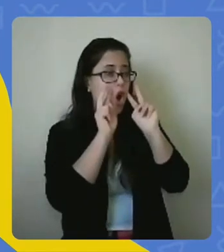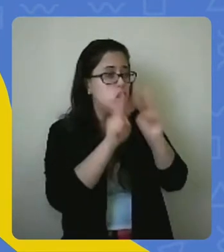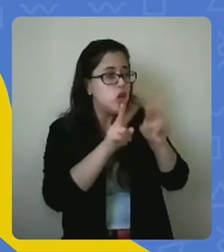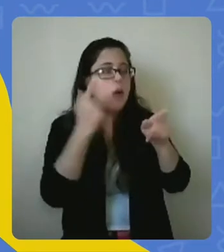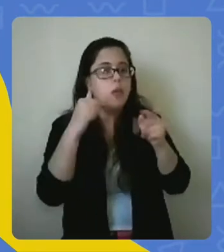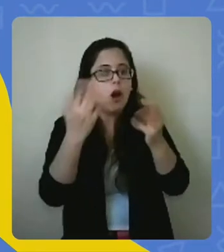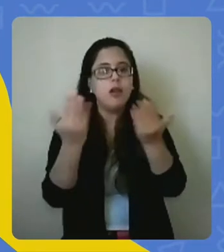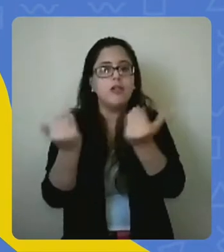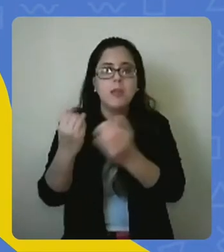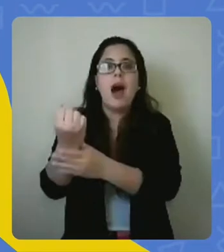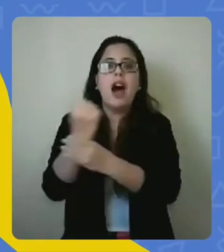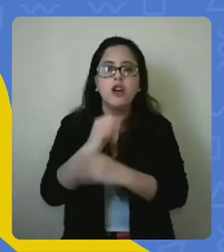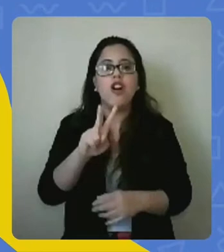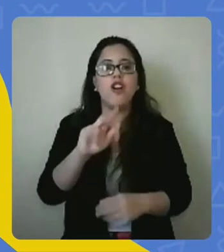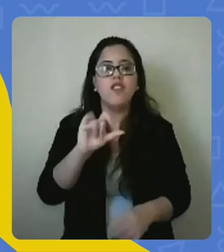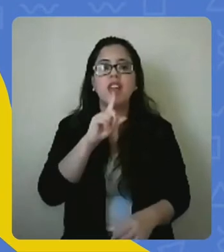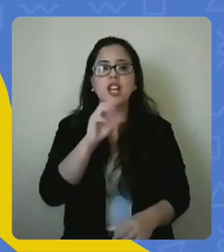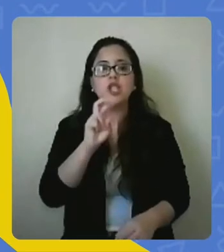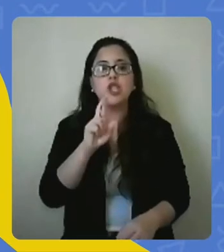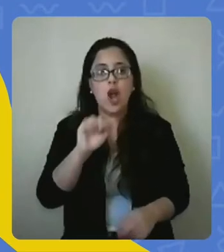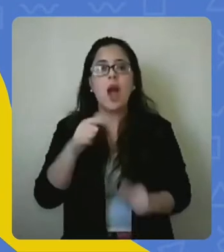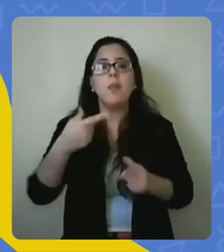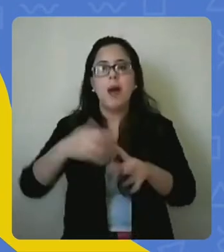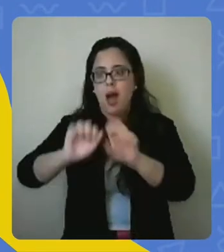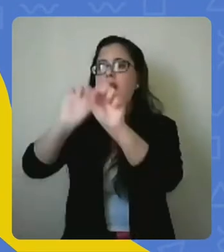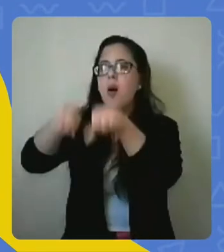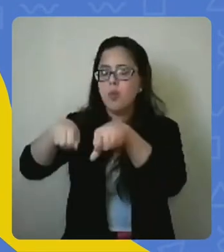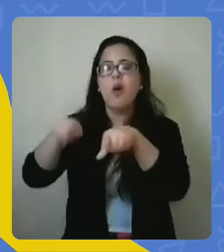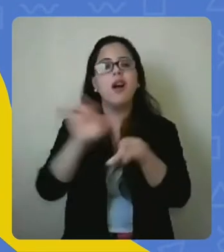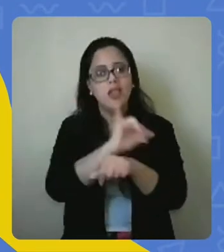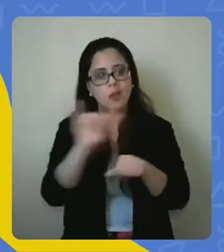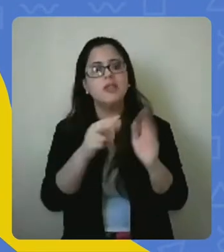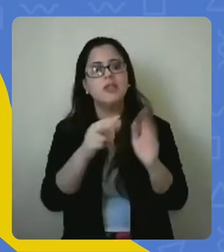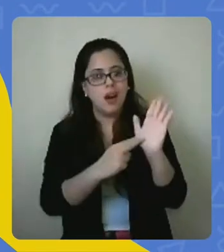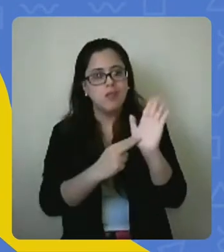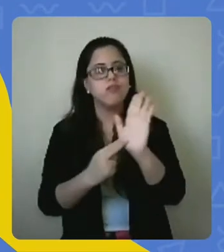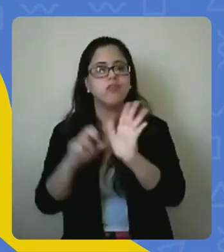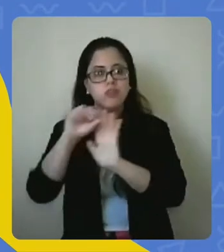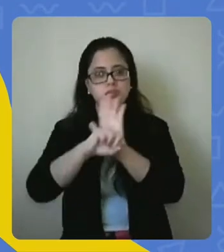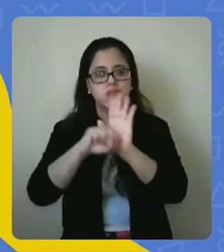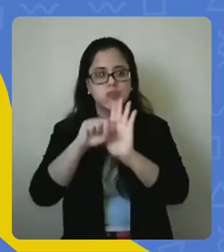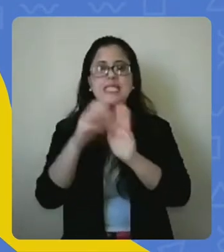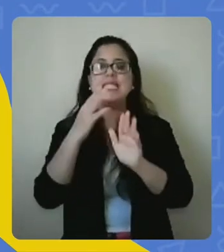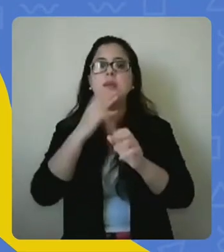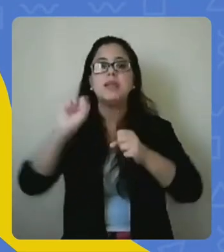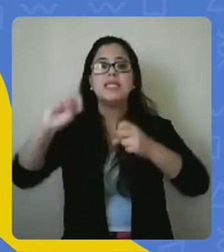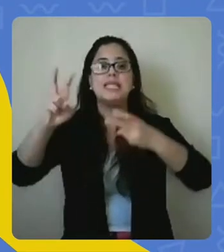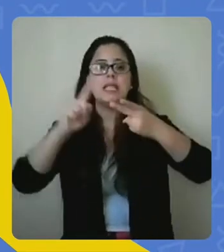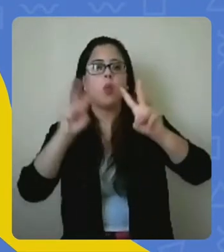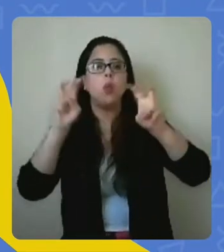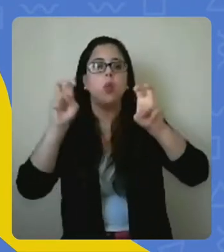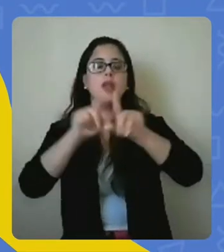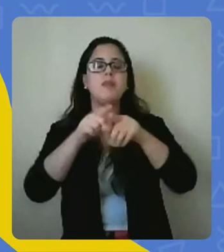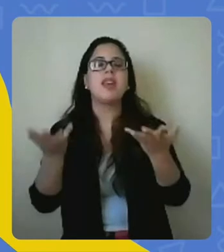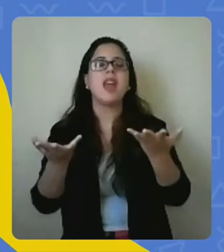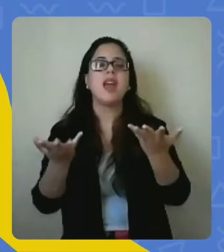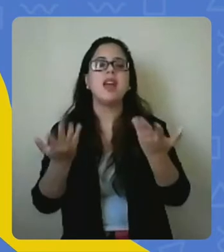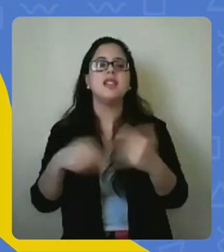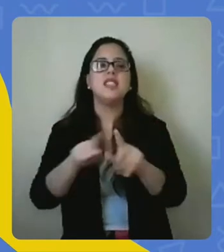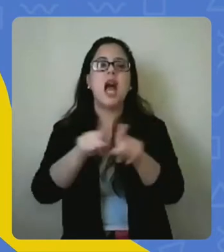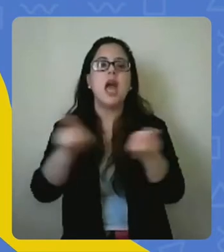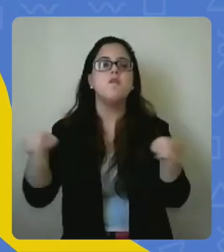para que Vicky lo pruebe y ahí van a estar los videos. Y después Espacio de Emociones, que es un juego que ya tiene toda una trayectoria y